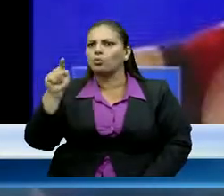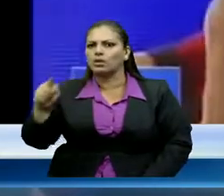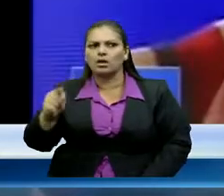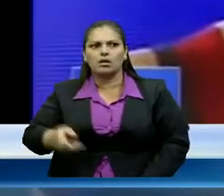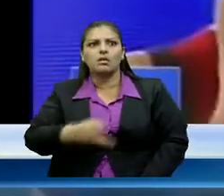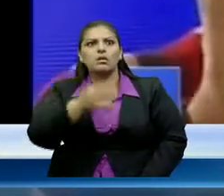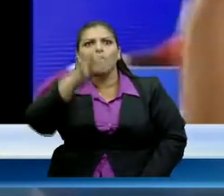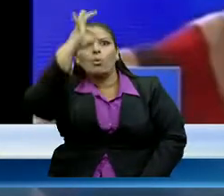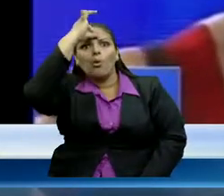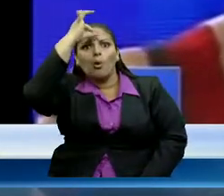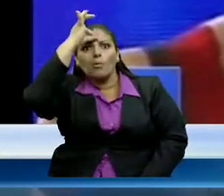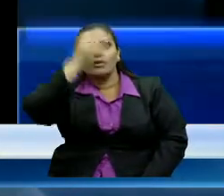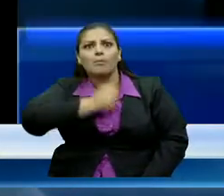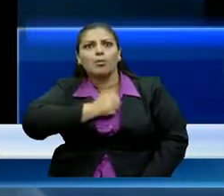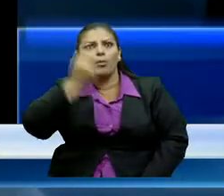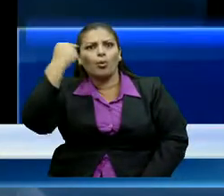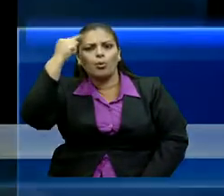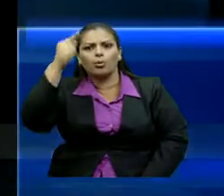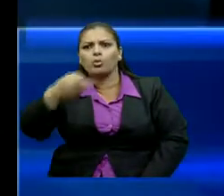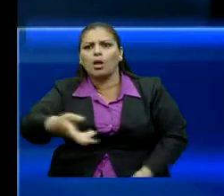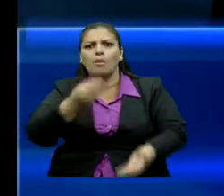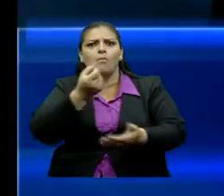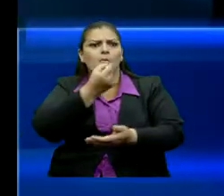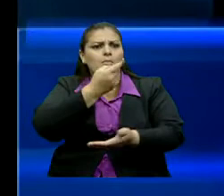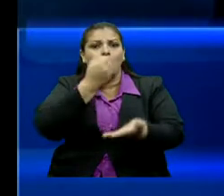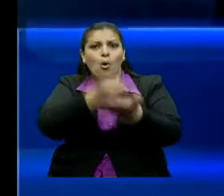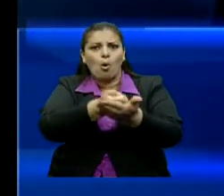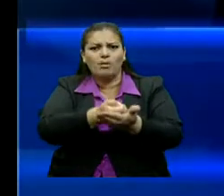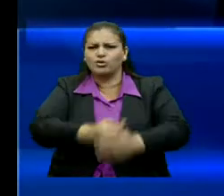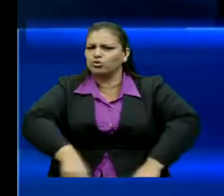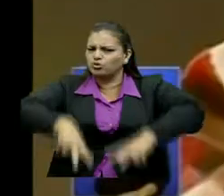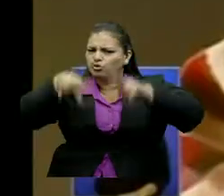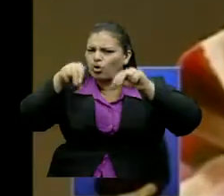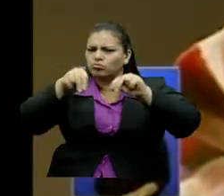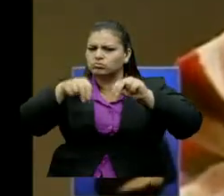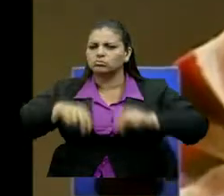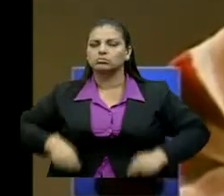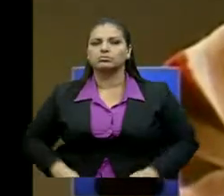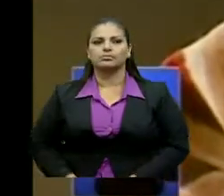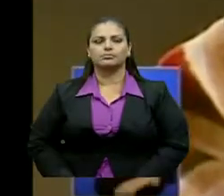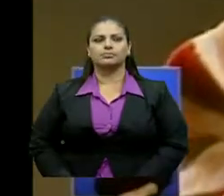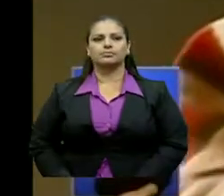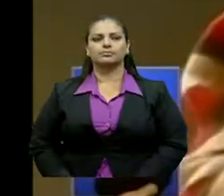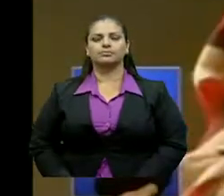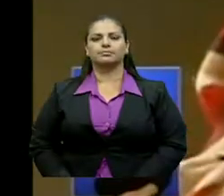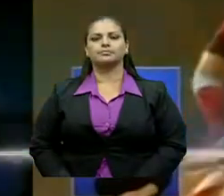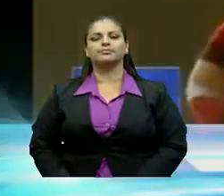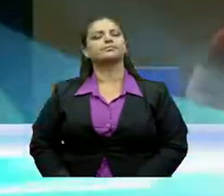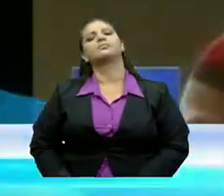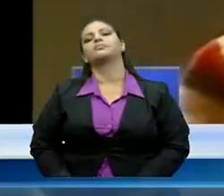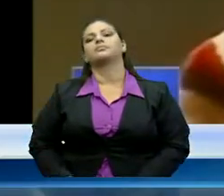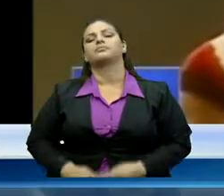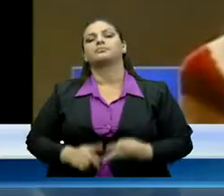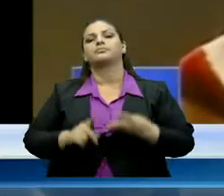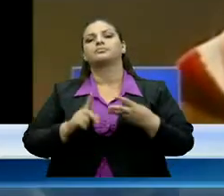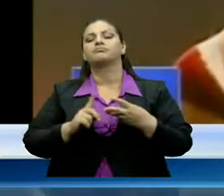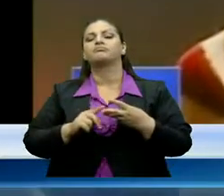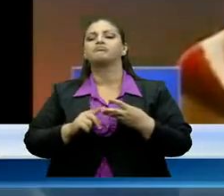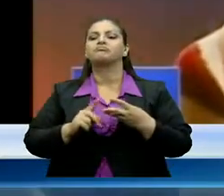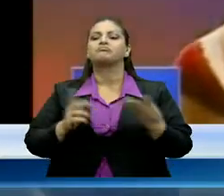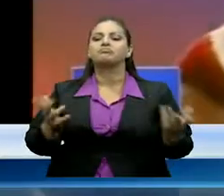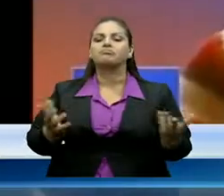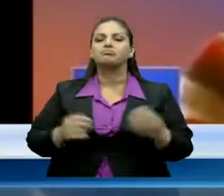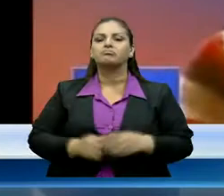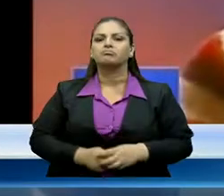en los hospitales públicos. Declaraciones de Pedro Delgado. Nosotros no podíamos evitar que salga del país. De